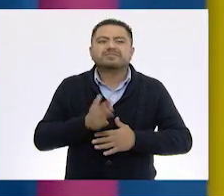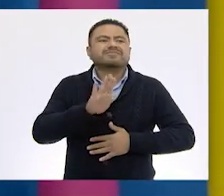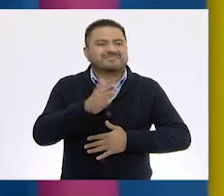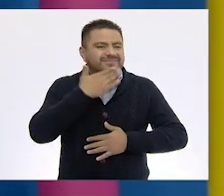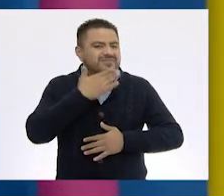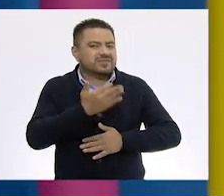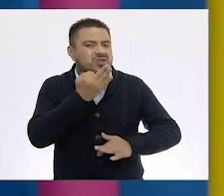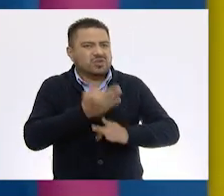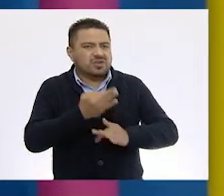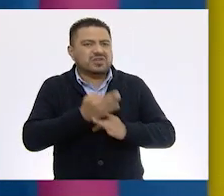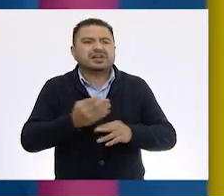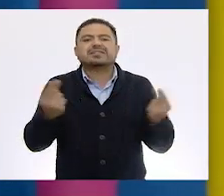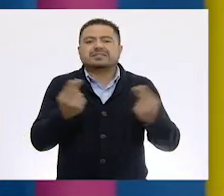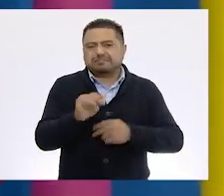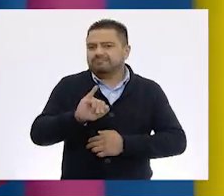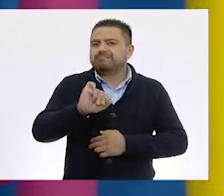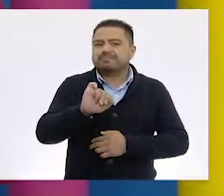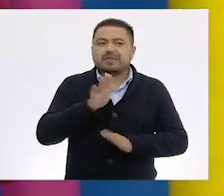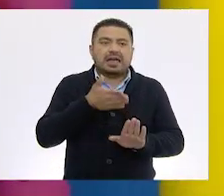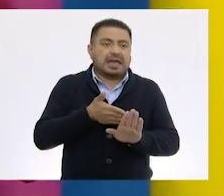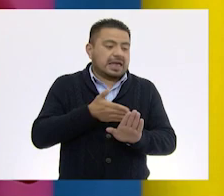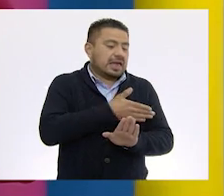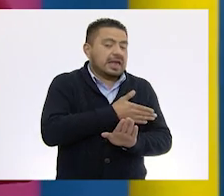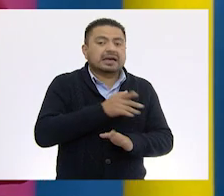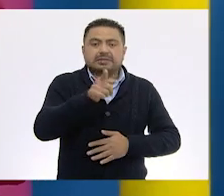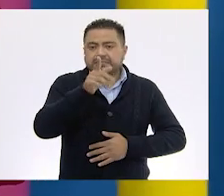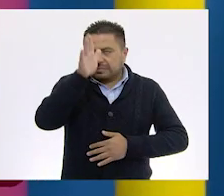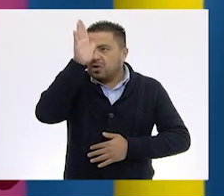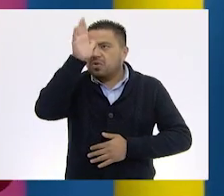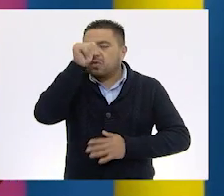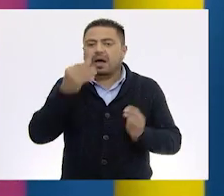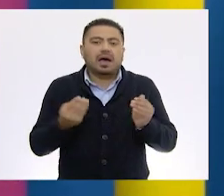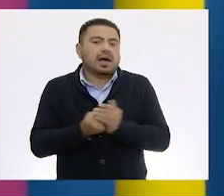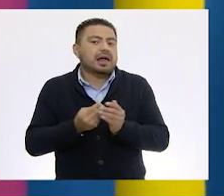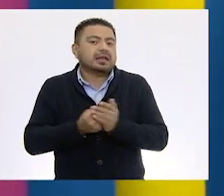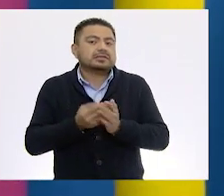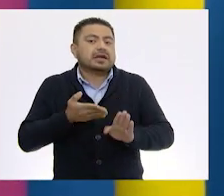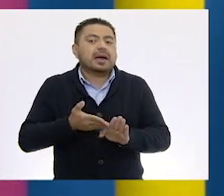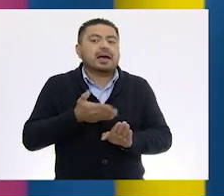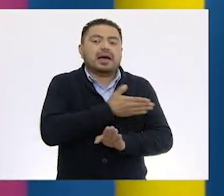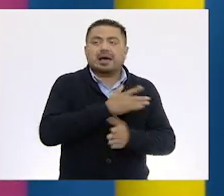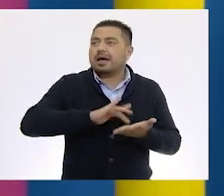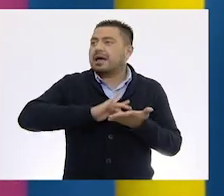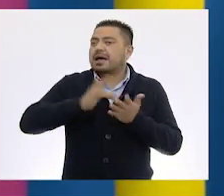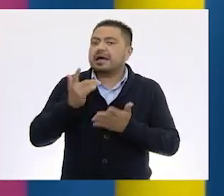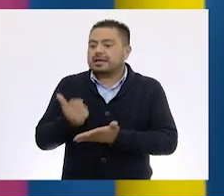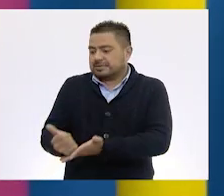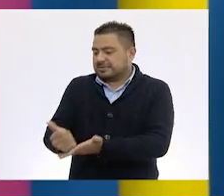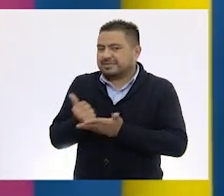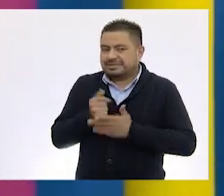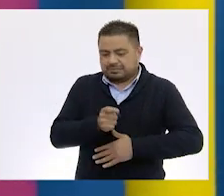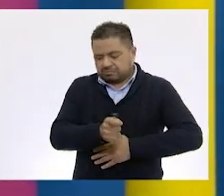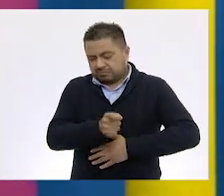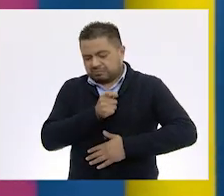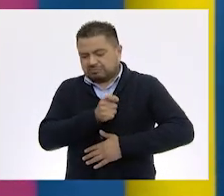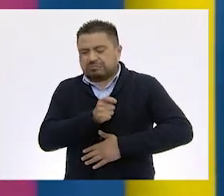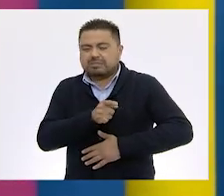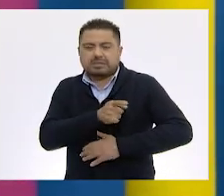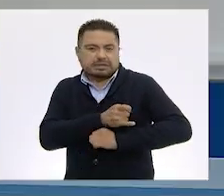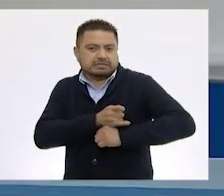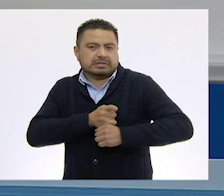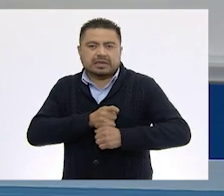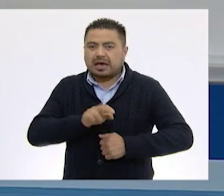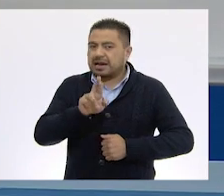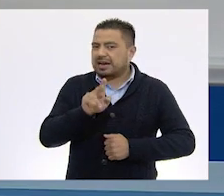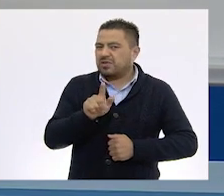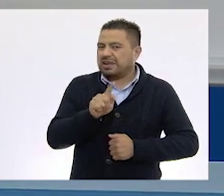bien, lo vamos a necesitar. Antes que nada, recordemos que la clase pasada, gracias a la ayuda del inspector Raulito, vimos